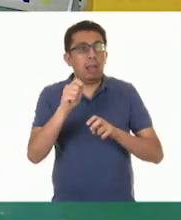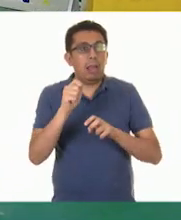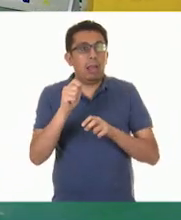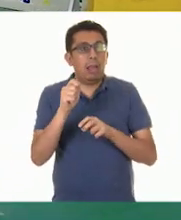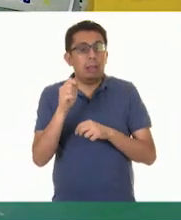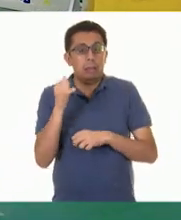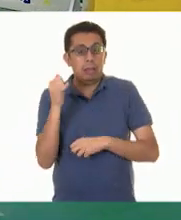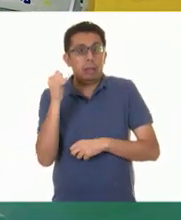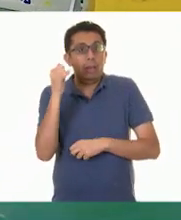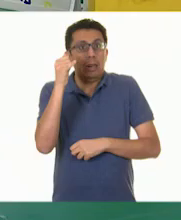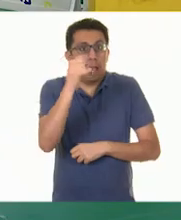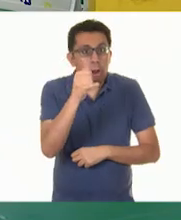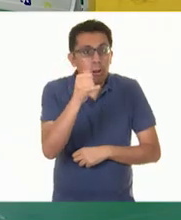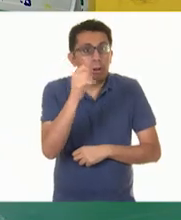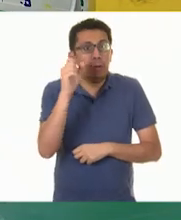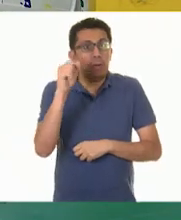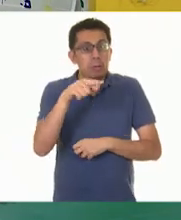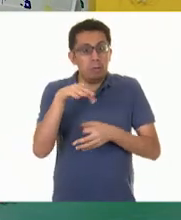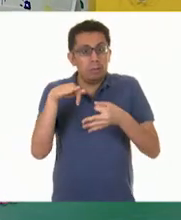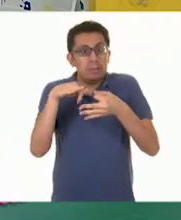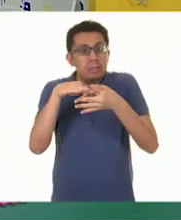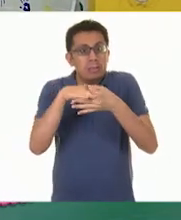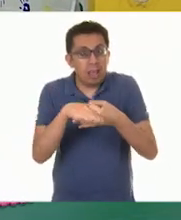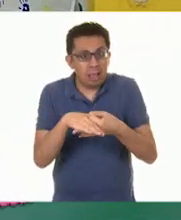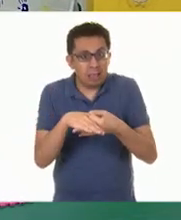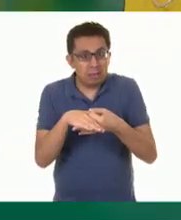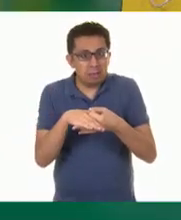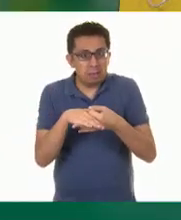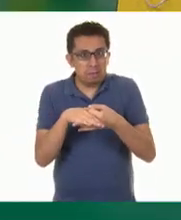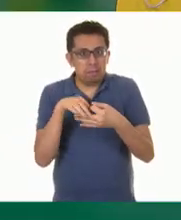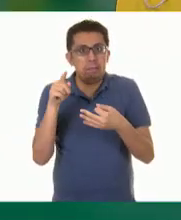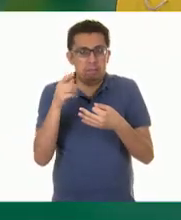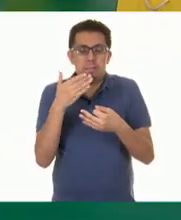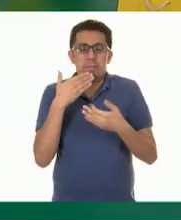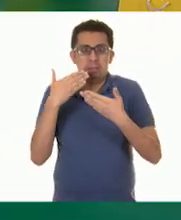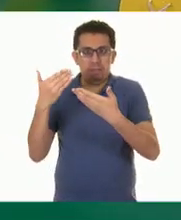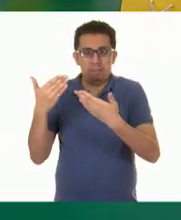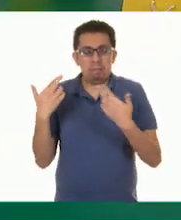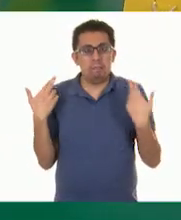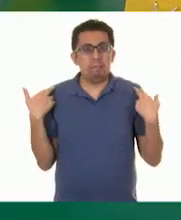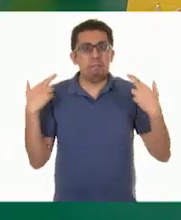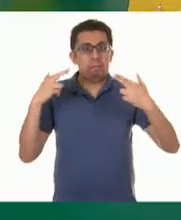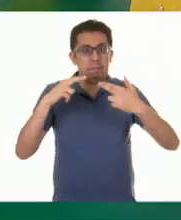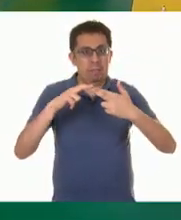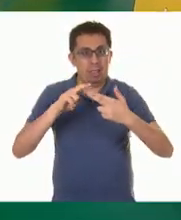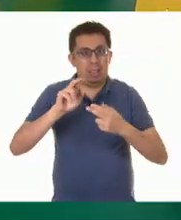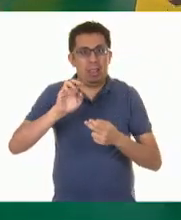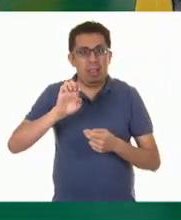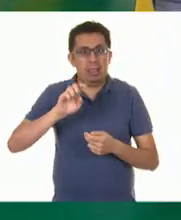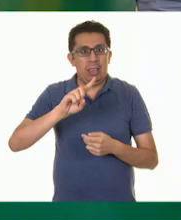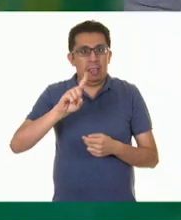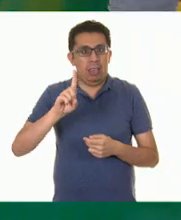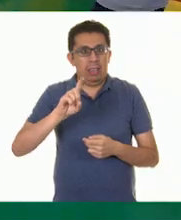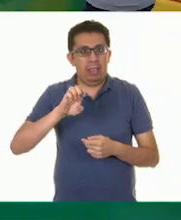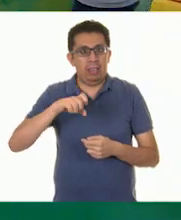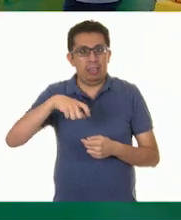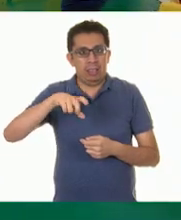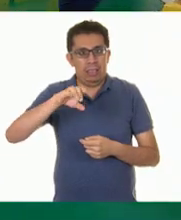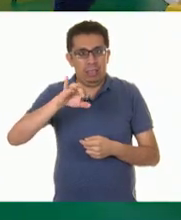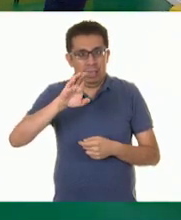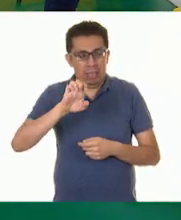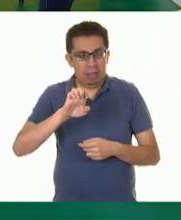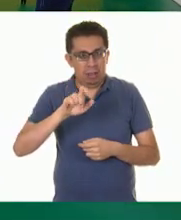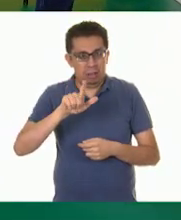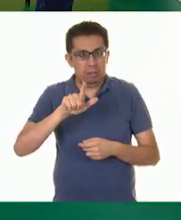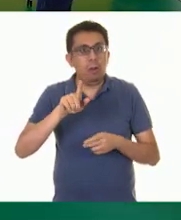tan cerca. Ahí viene el profe Ezequiel, ayúdenme a darle la bienvenida. ¡Profe Ezequiel! Hola Alexia, ¿cómo estás? Muy bien. Qué bueno